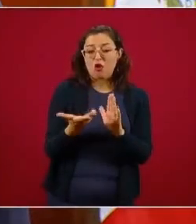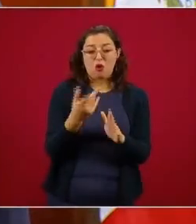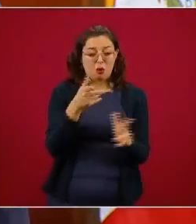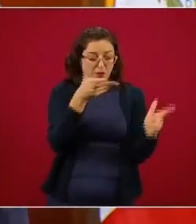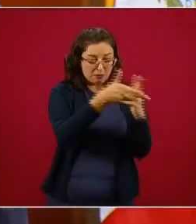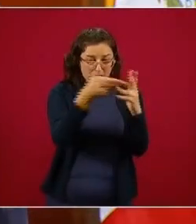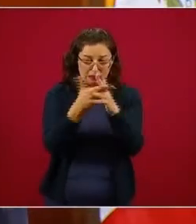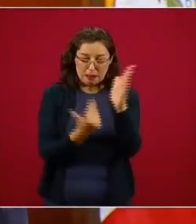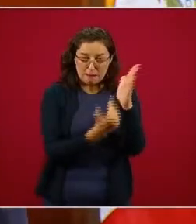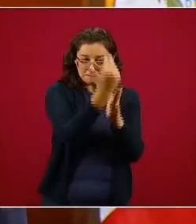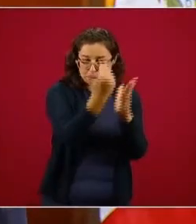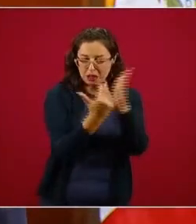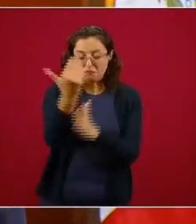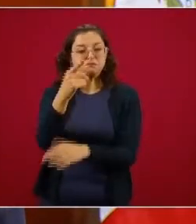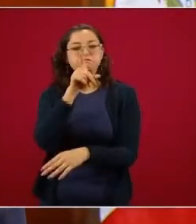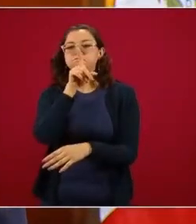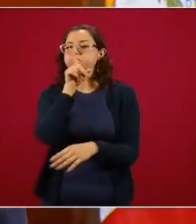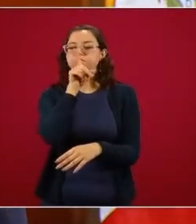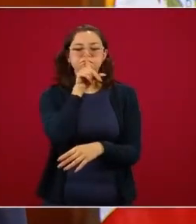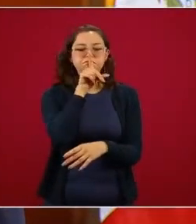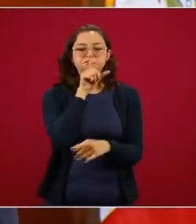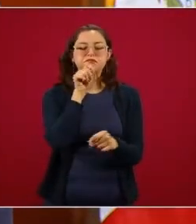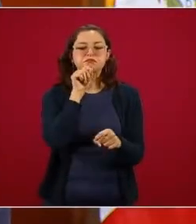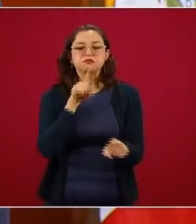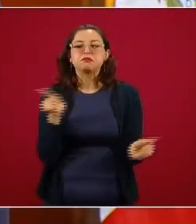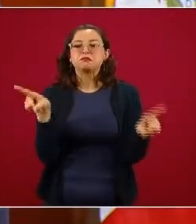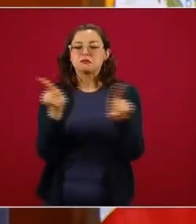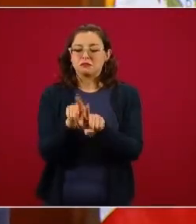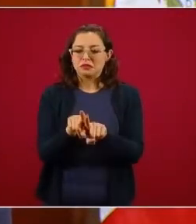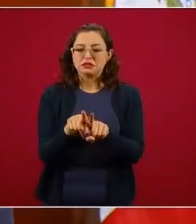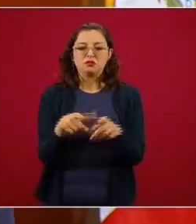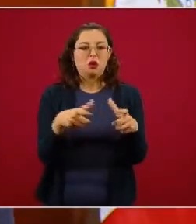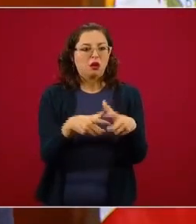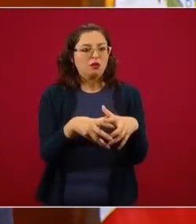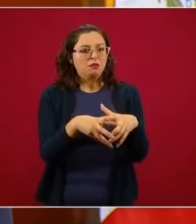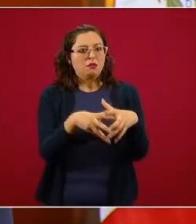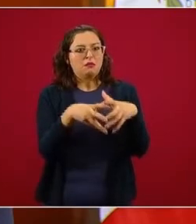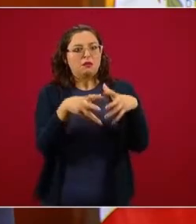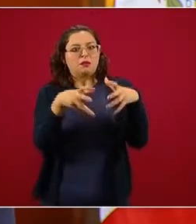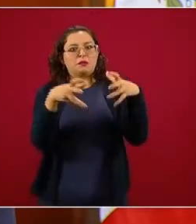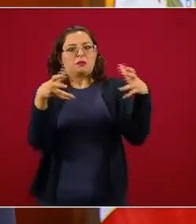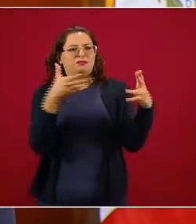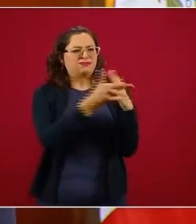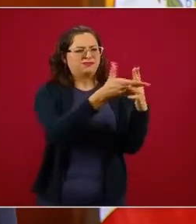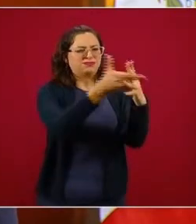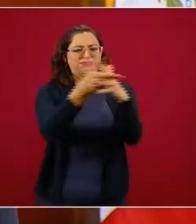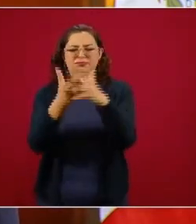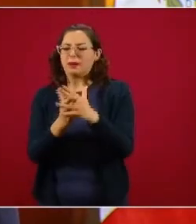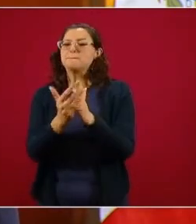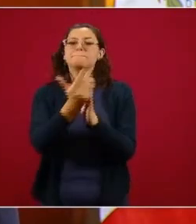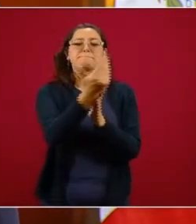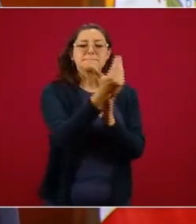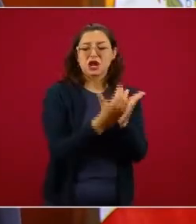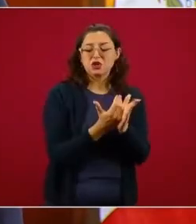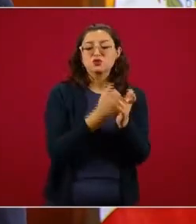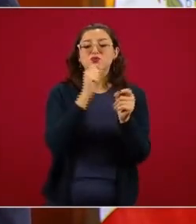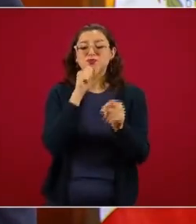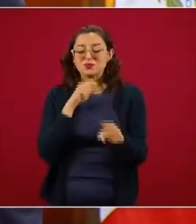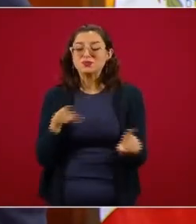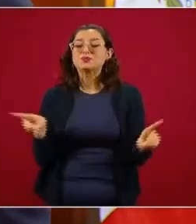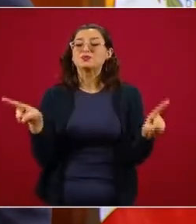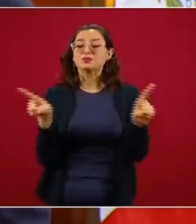y hemos roto la tendencia histórica de su crecimiento. Asimismo, se han